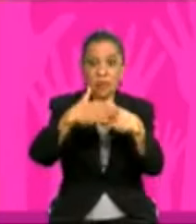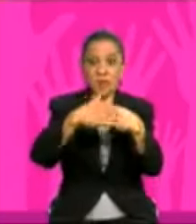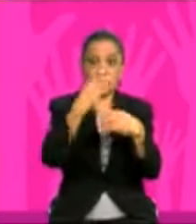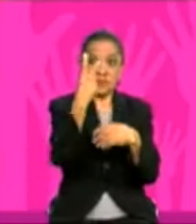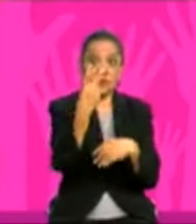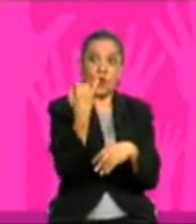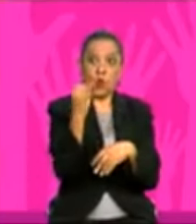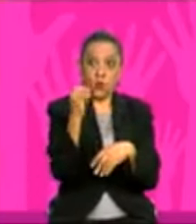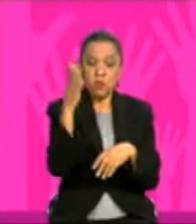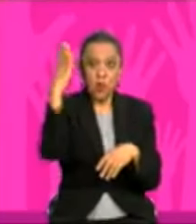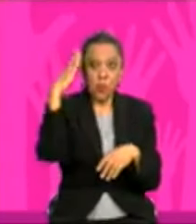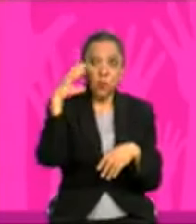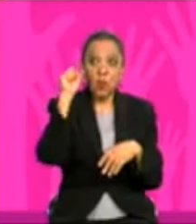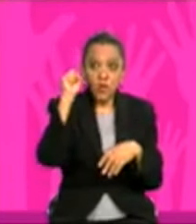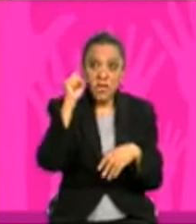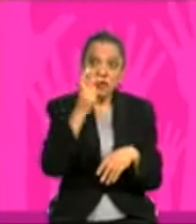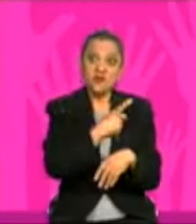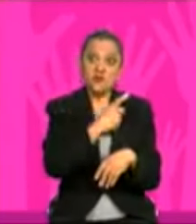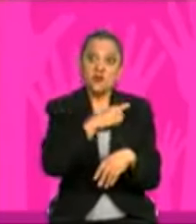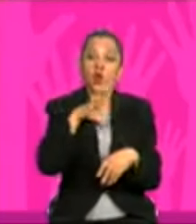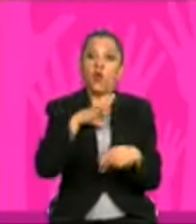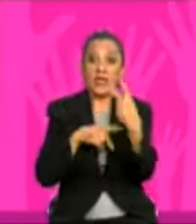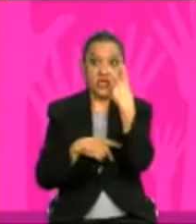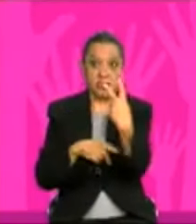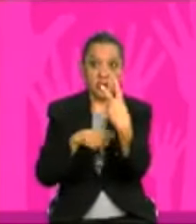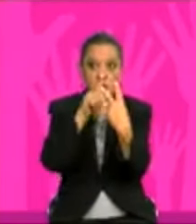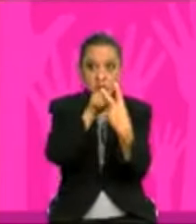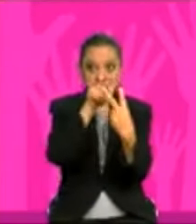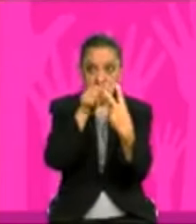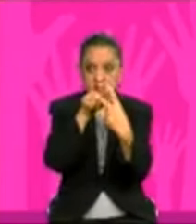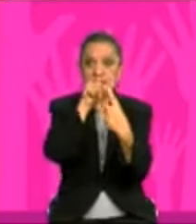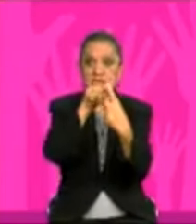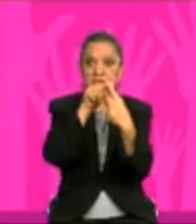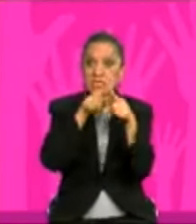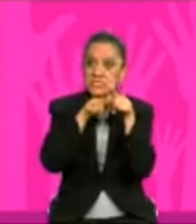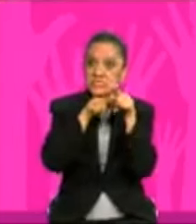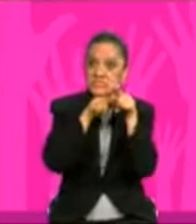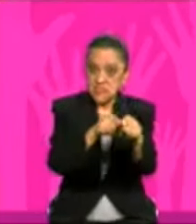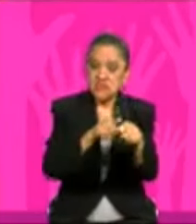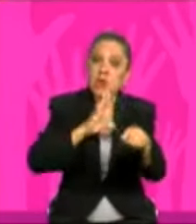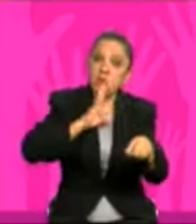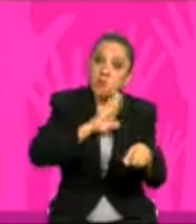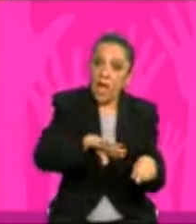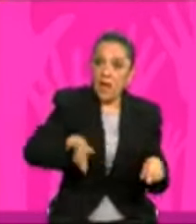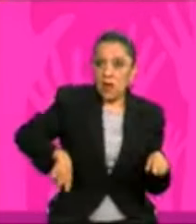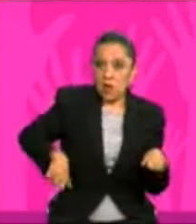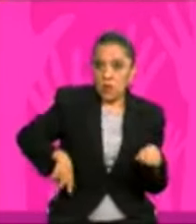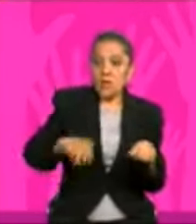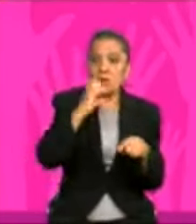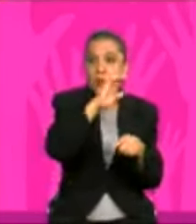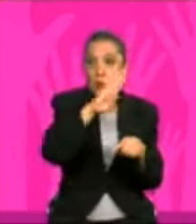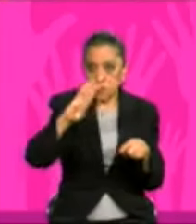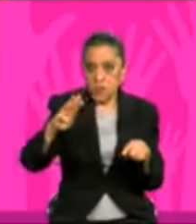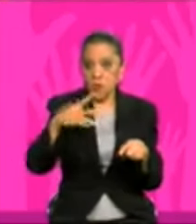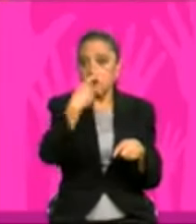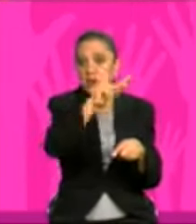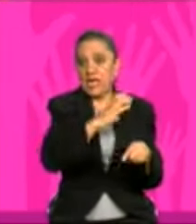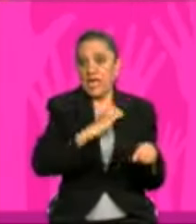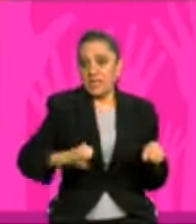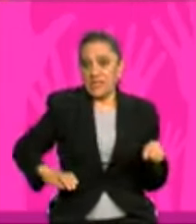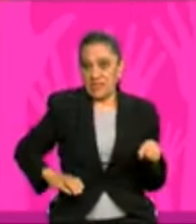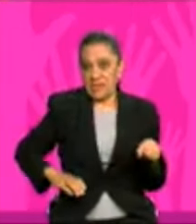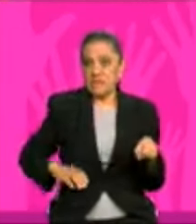junio Morelos solo tiene 2 opciones, la continuidad del mal gobierno de Cuauhtémoc Blanco con su candidata